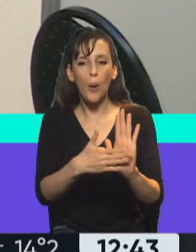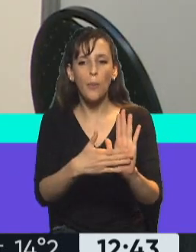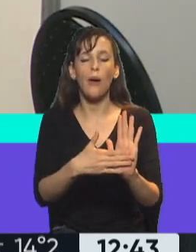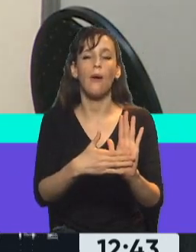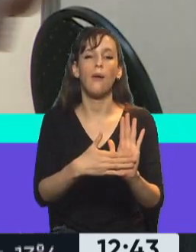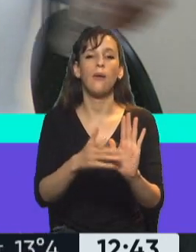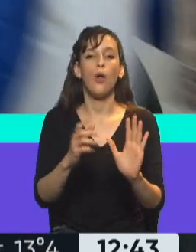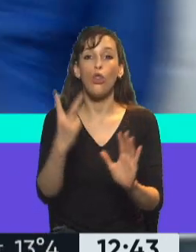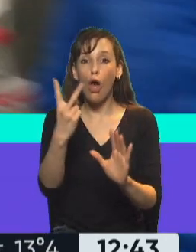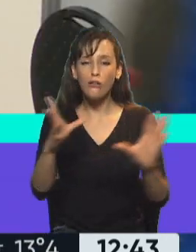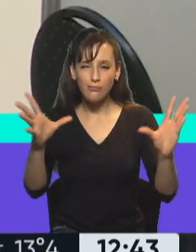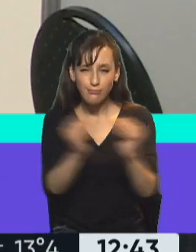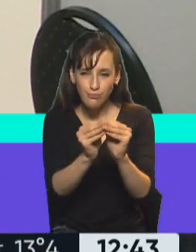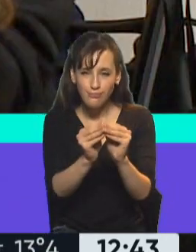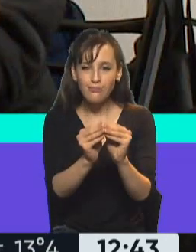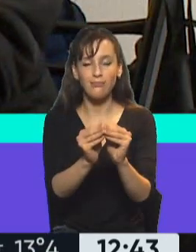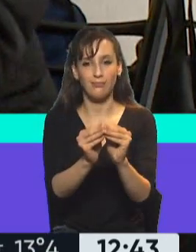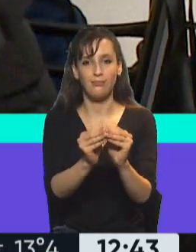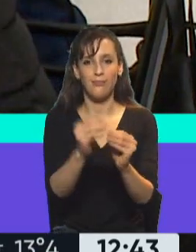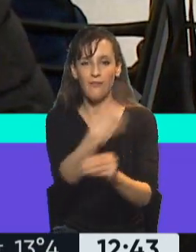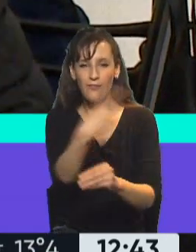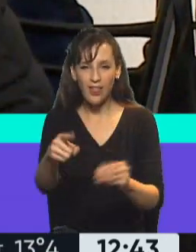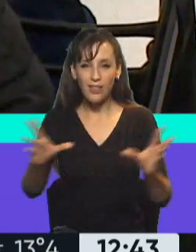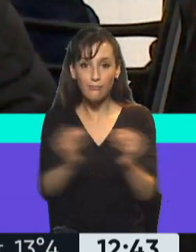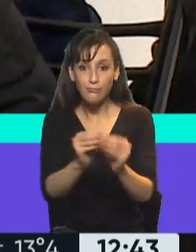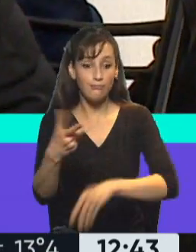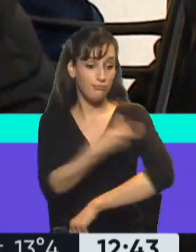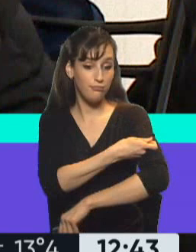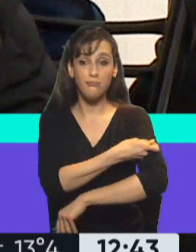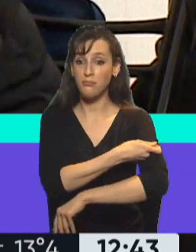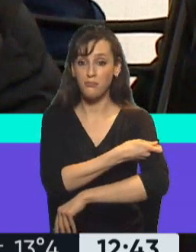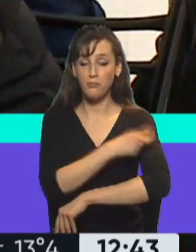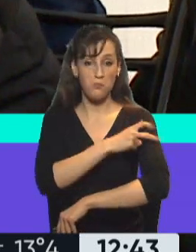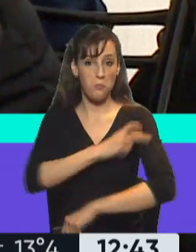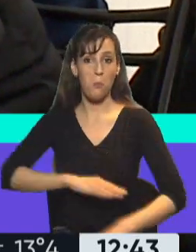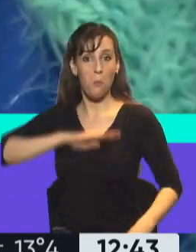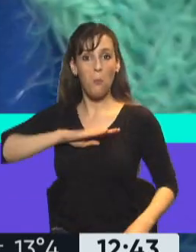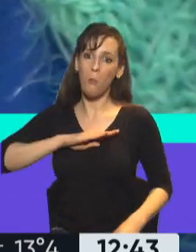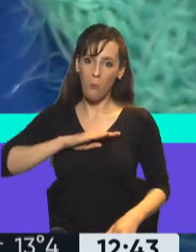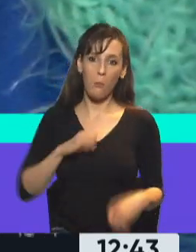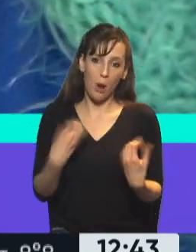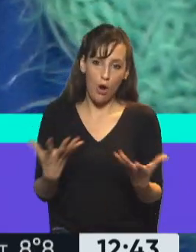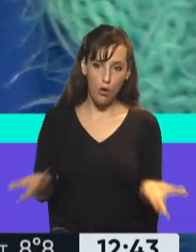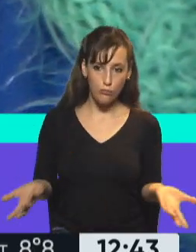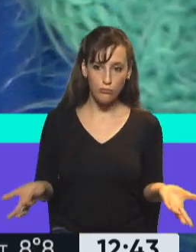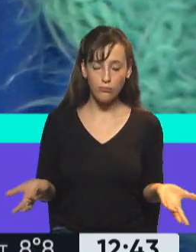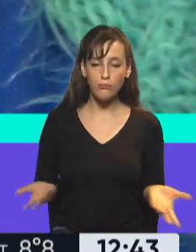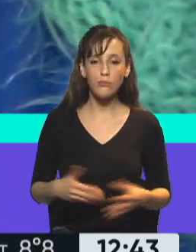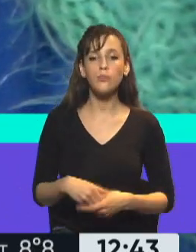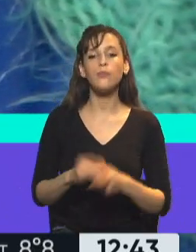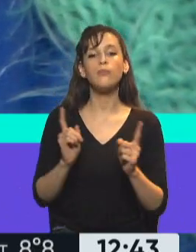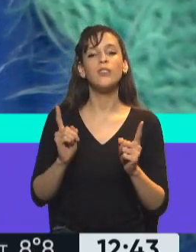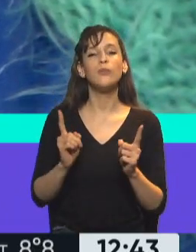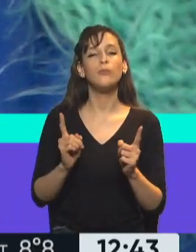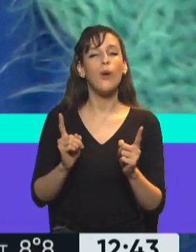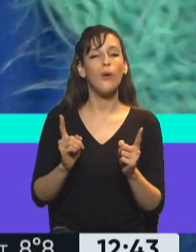combinado es seguro y produce buena respuesta inmune, es una muy buena alternativa que, de hecho, la Organización Mundial de la Salud, la Organización Panamericana de la